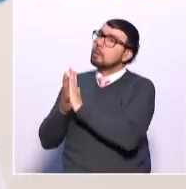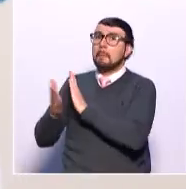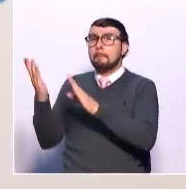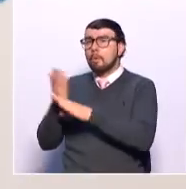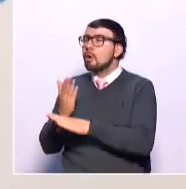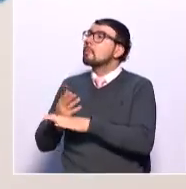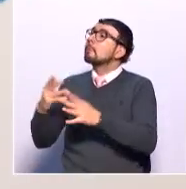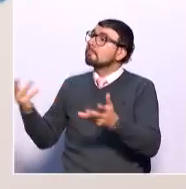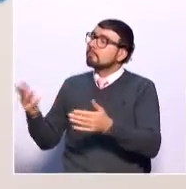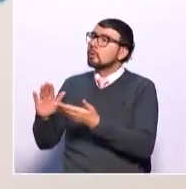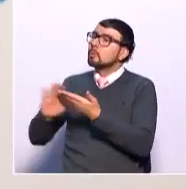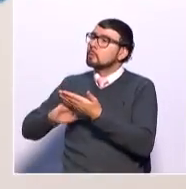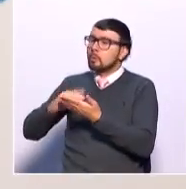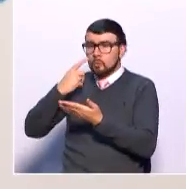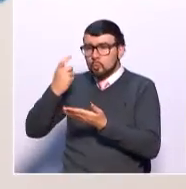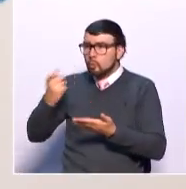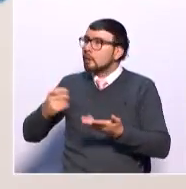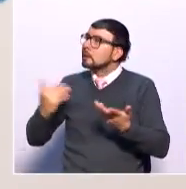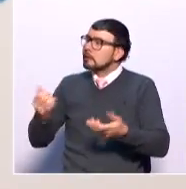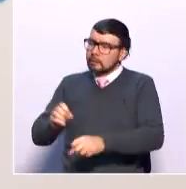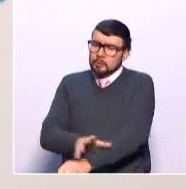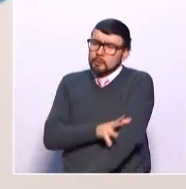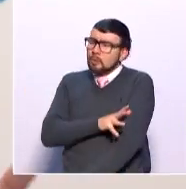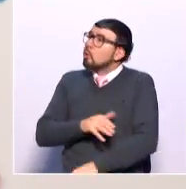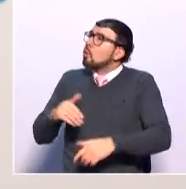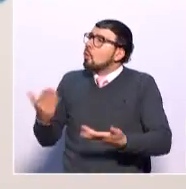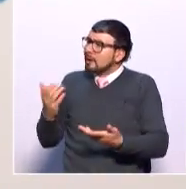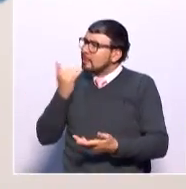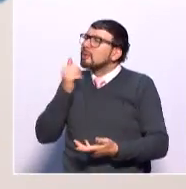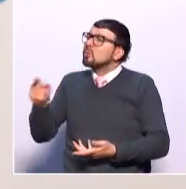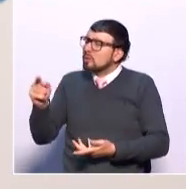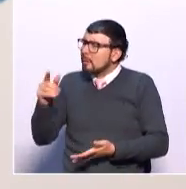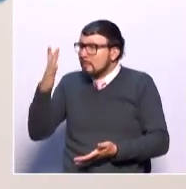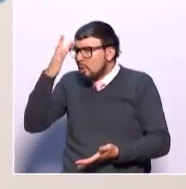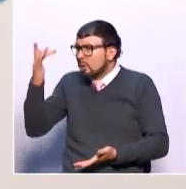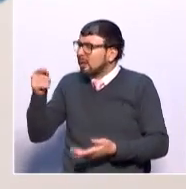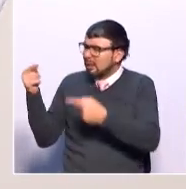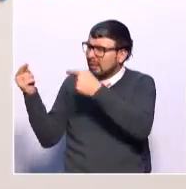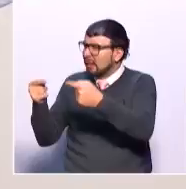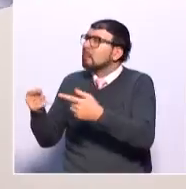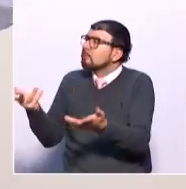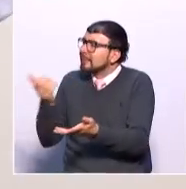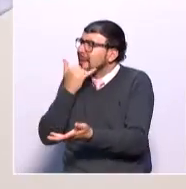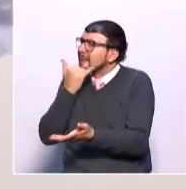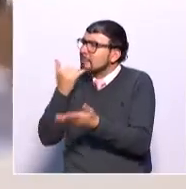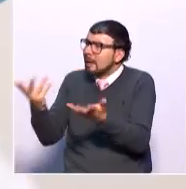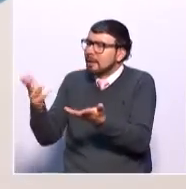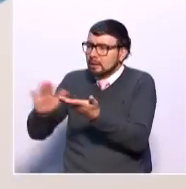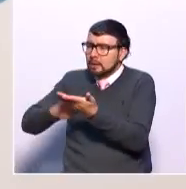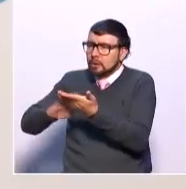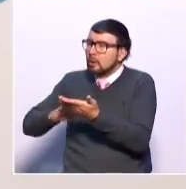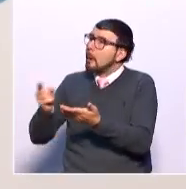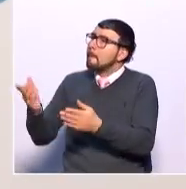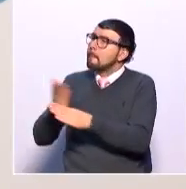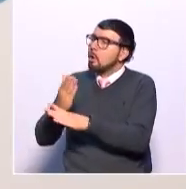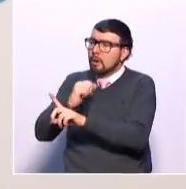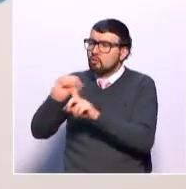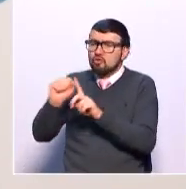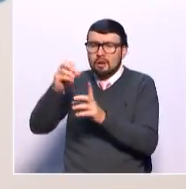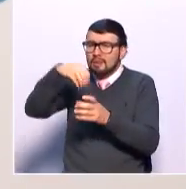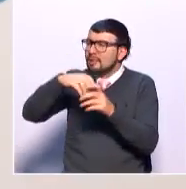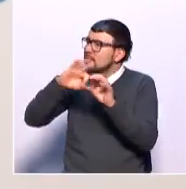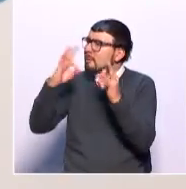primer oscar la parte emocional que era que era la embarrada que el hombre tenía con la hija con eso que cuál era el problema social que había y